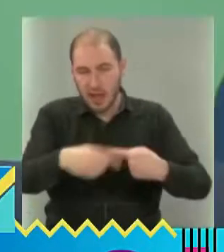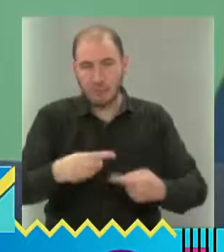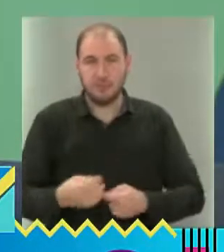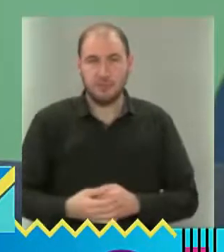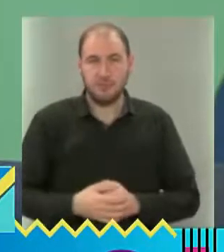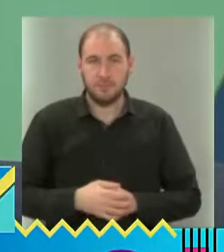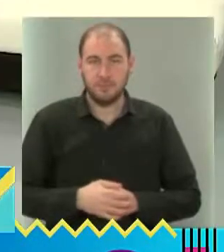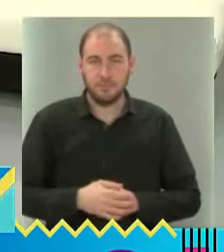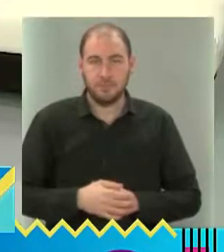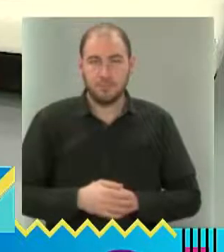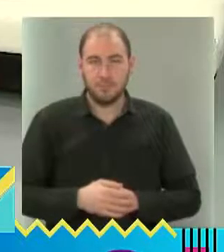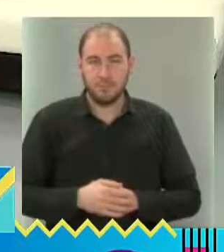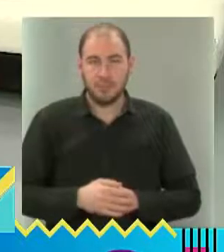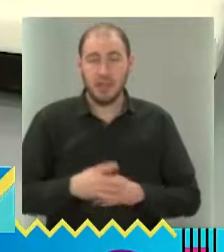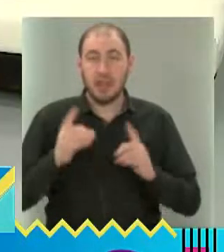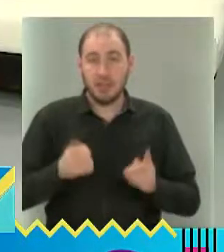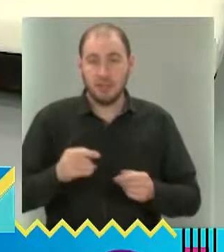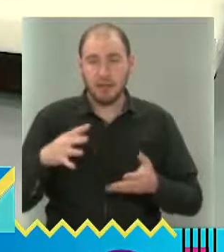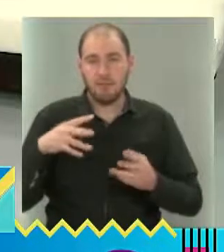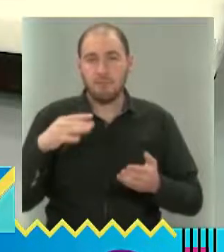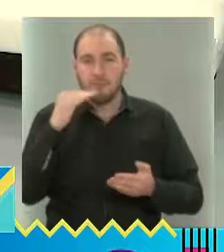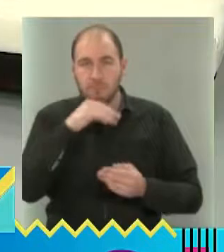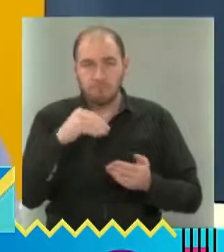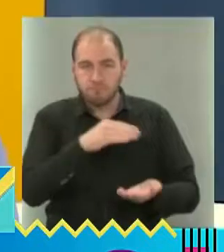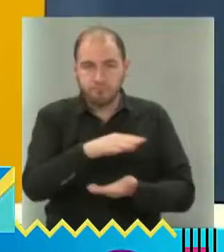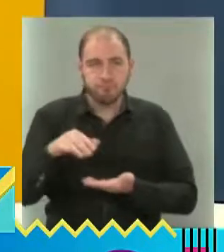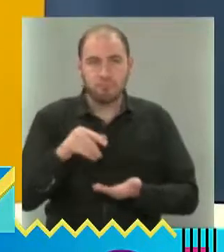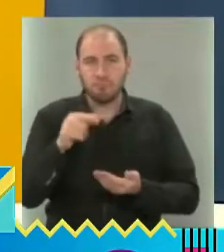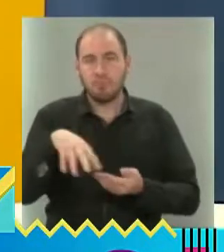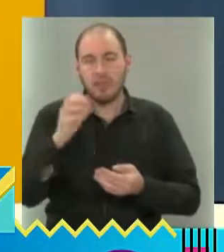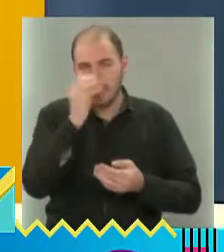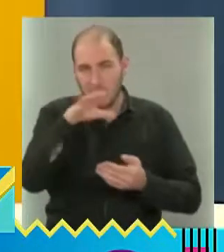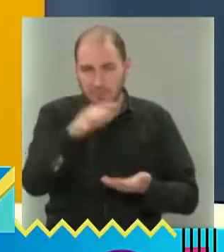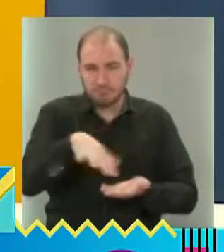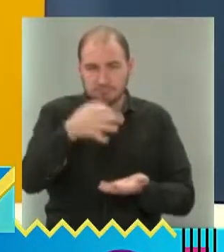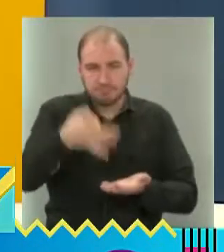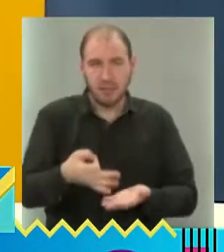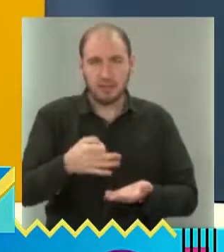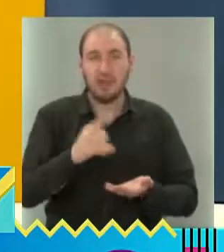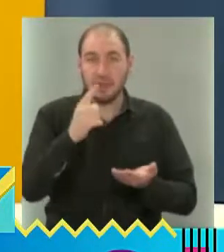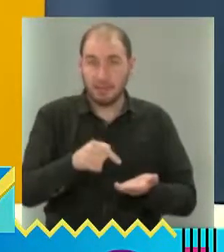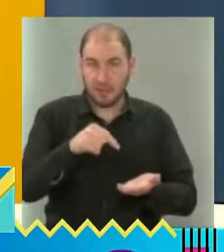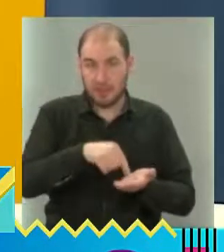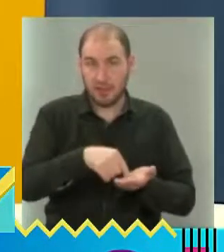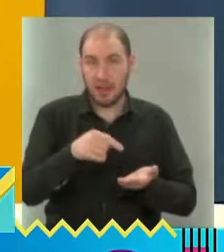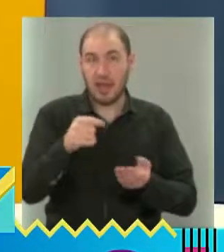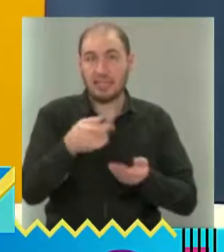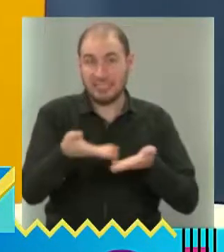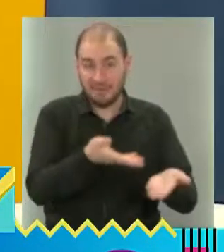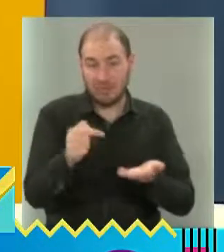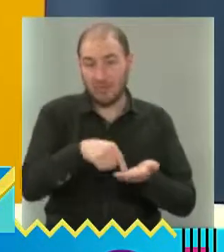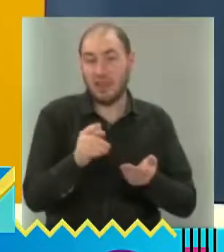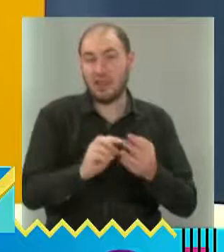tenga el viñedo con la productividad que tiene que tener, sí, y darle a través de una empresa de servicio